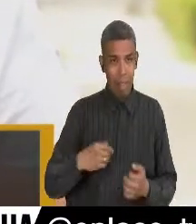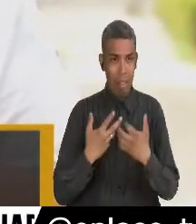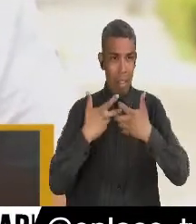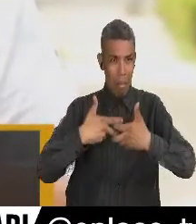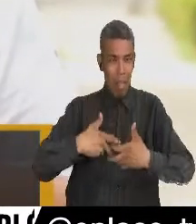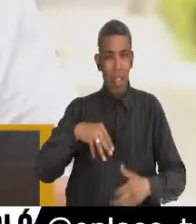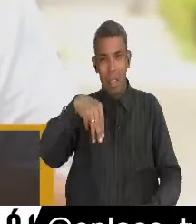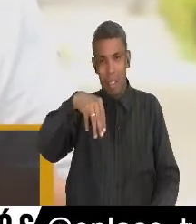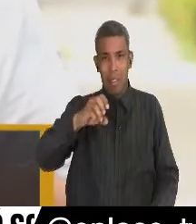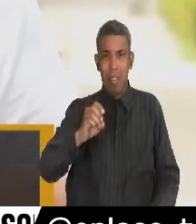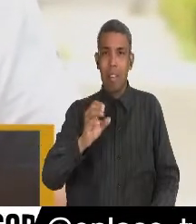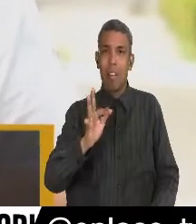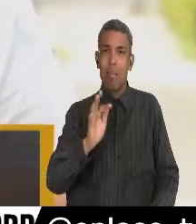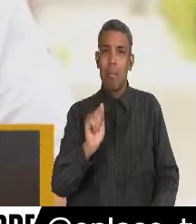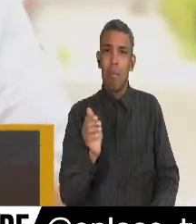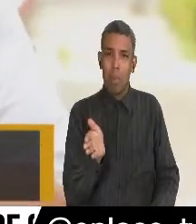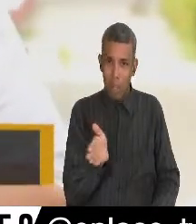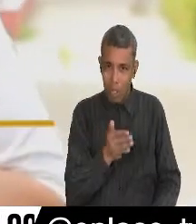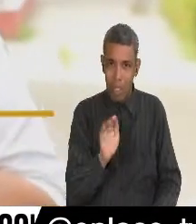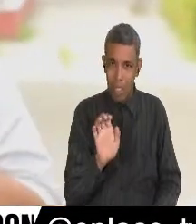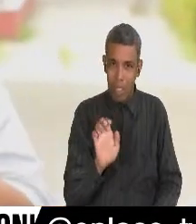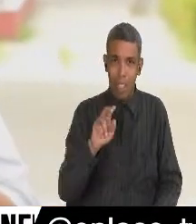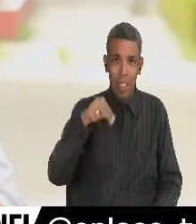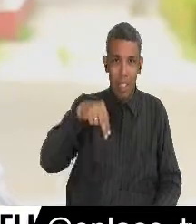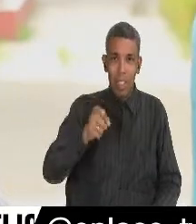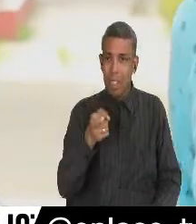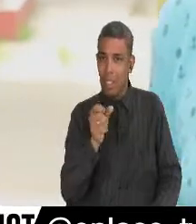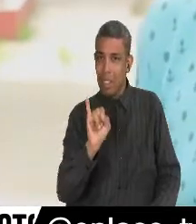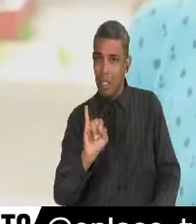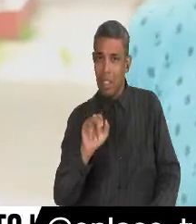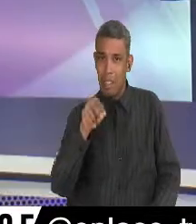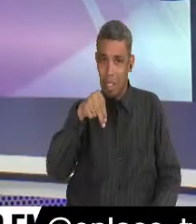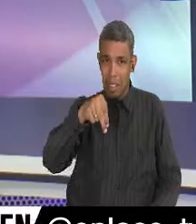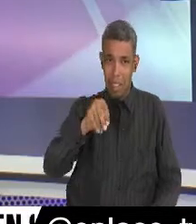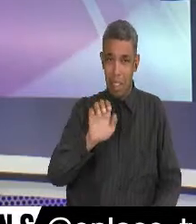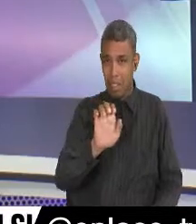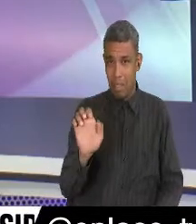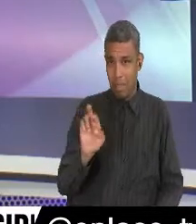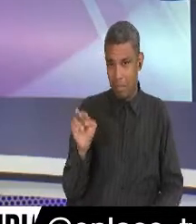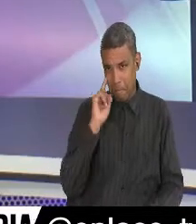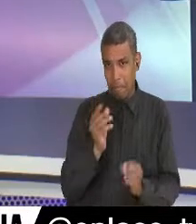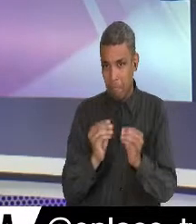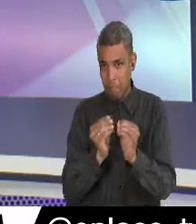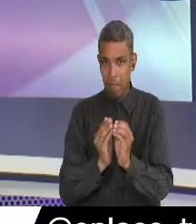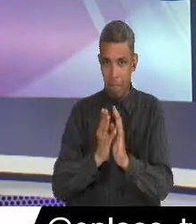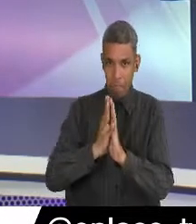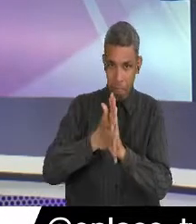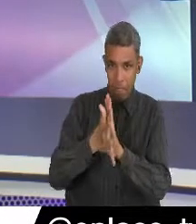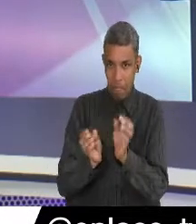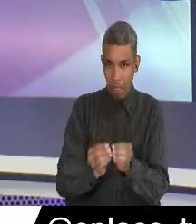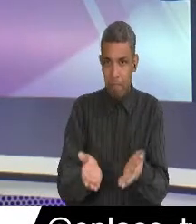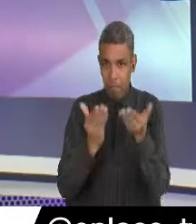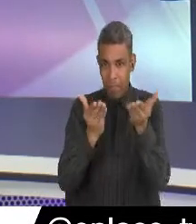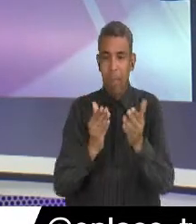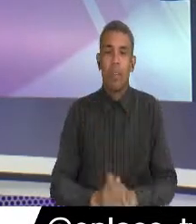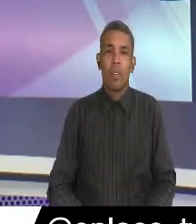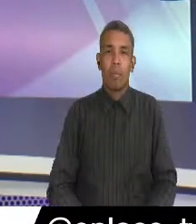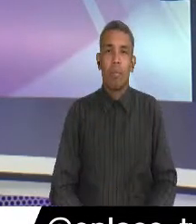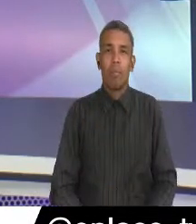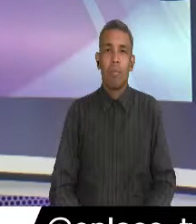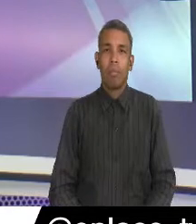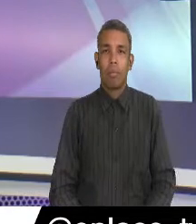allí en el intercambiador vial de la Virgen. Continúen ustedes con más noticias en estudio, muy buenas tardes. Pedro, gracias por la información. Y la falta de